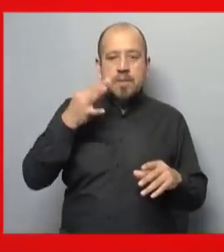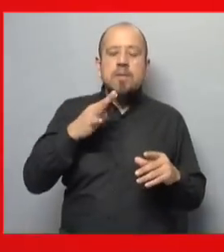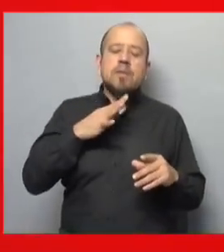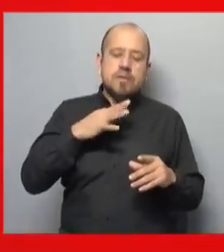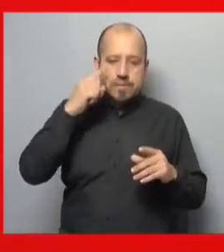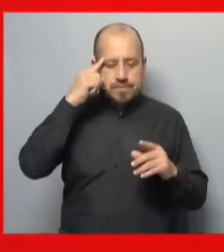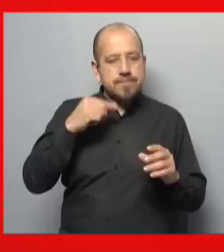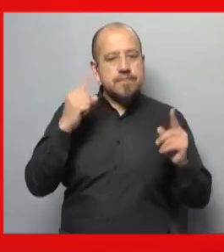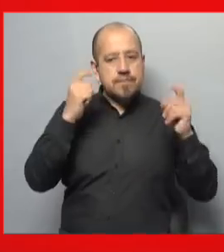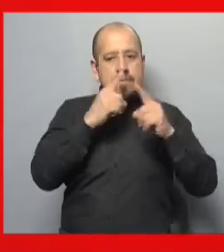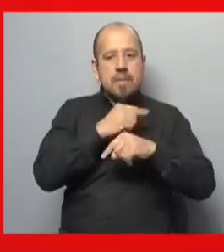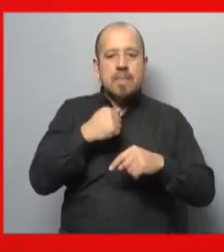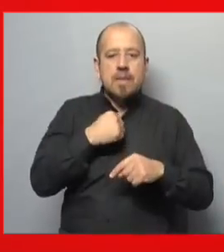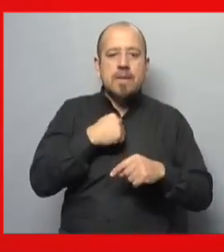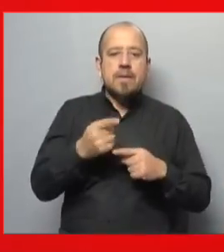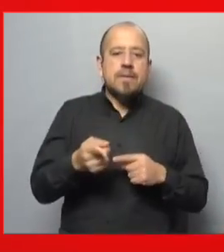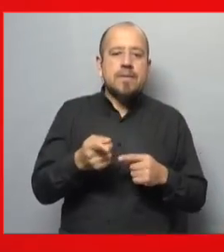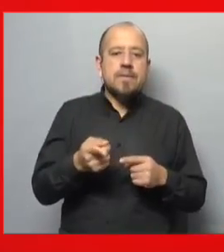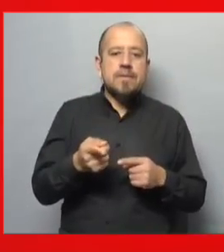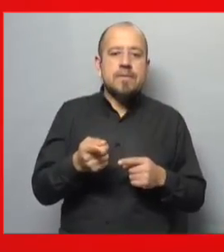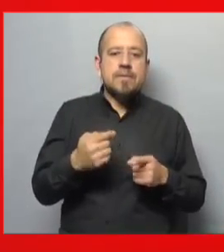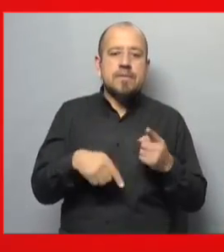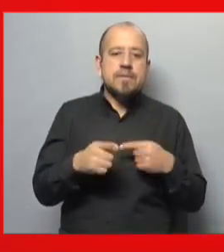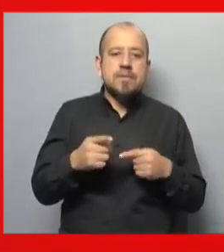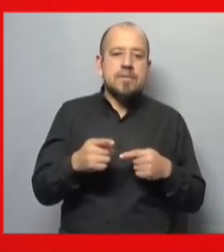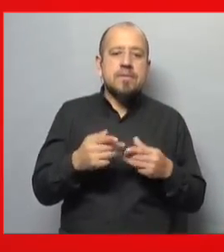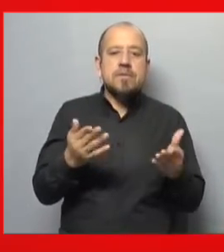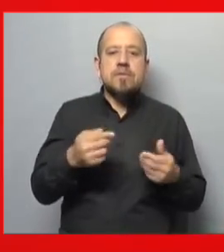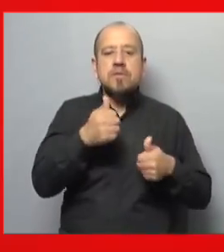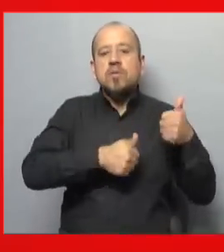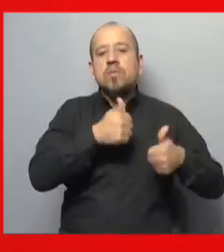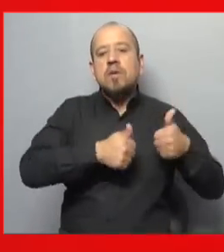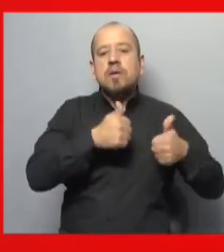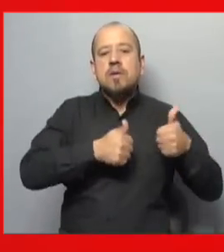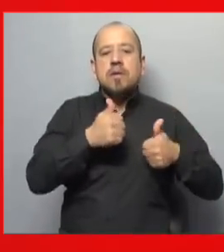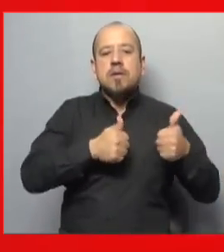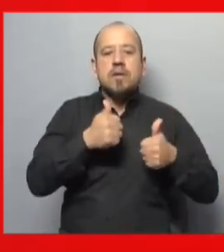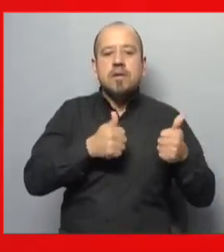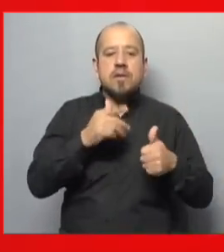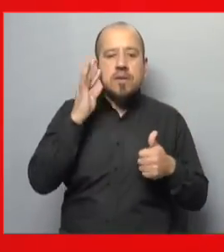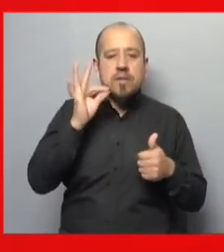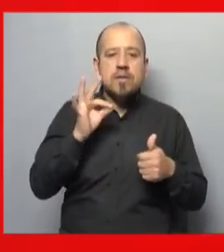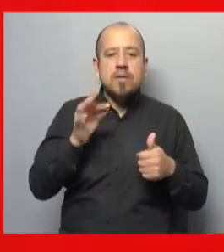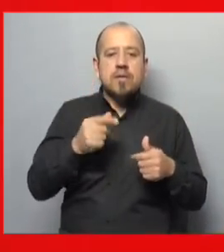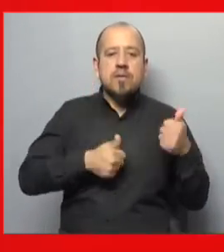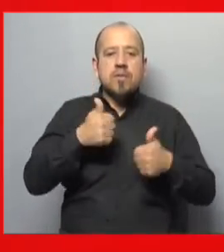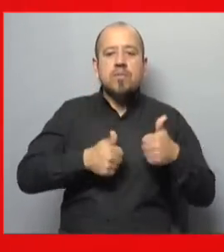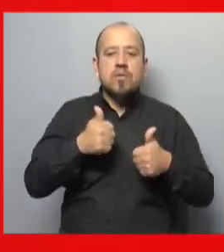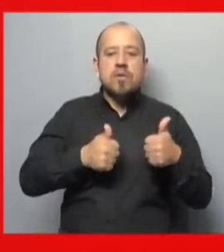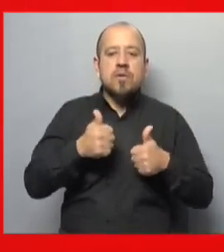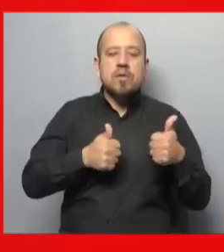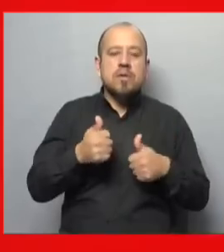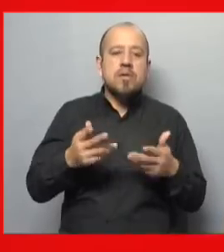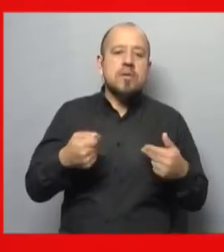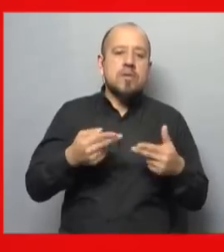yo soy producto de huelva compito perdón lo que lo diga compito con el que quiera para hablar de full del